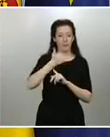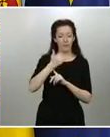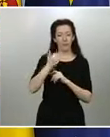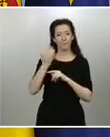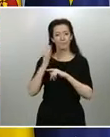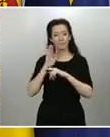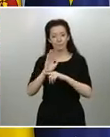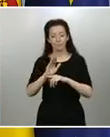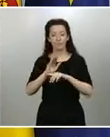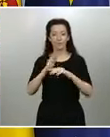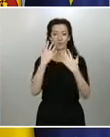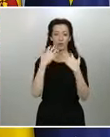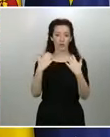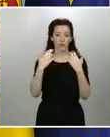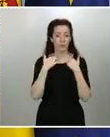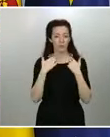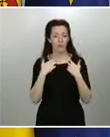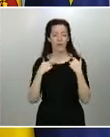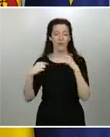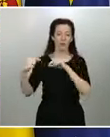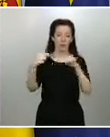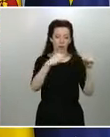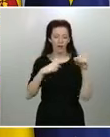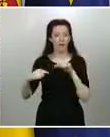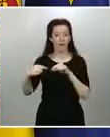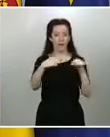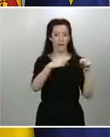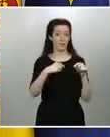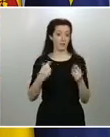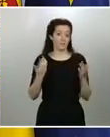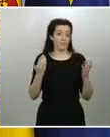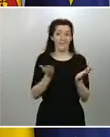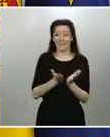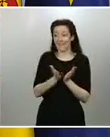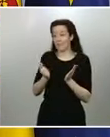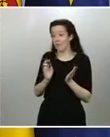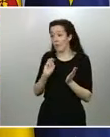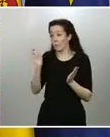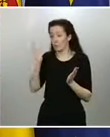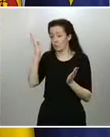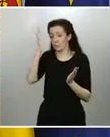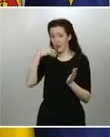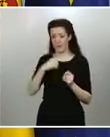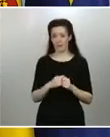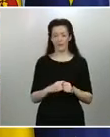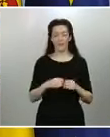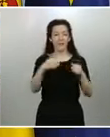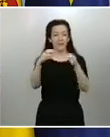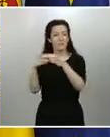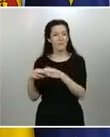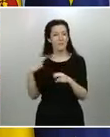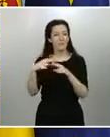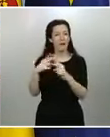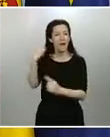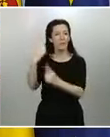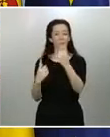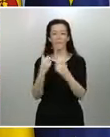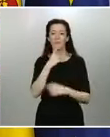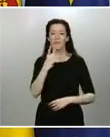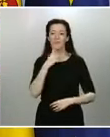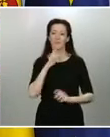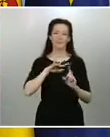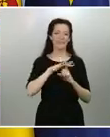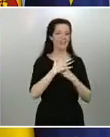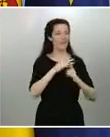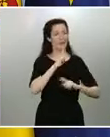y tampoco la hemos escuchado por cierto por parte de quienes plantean que hay que poner fin al estado de alarma pero el estado